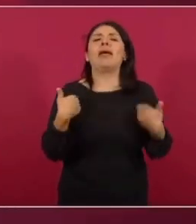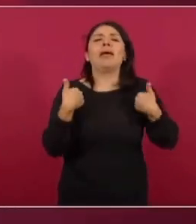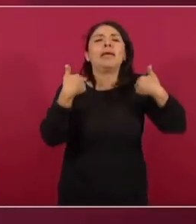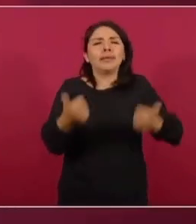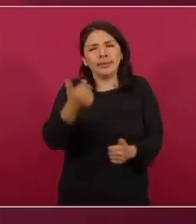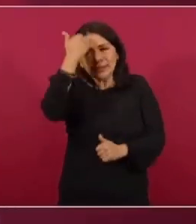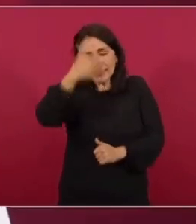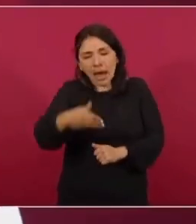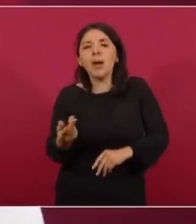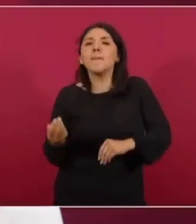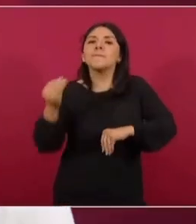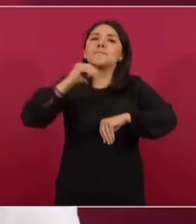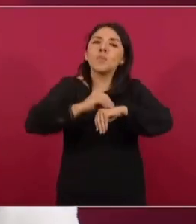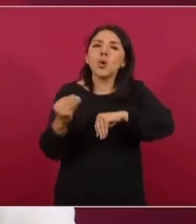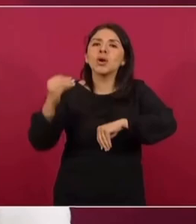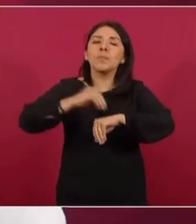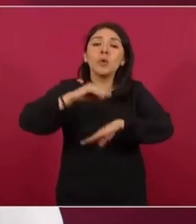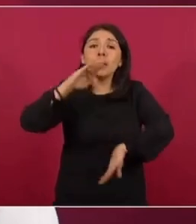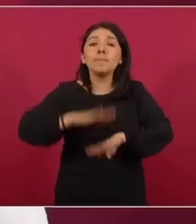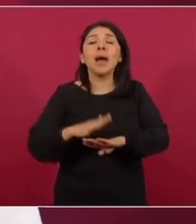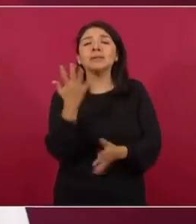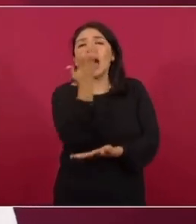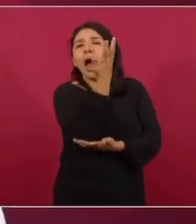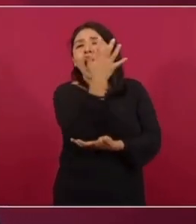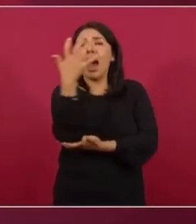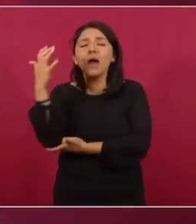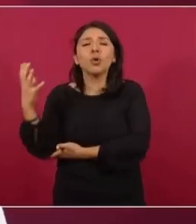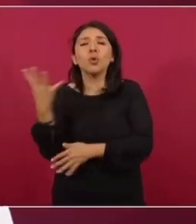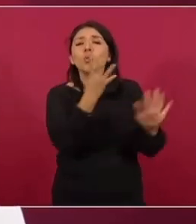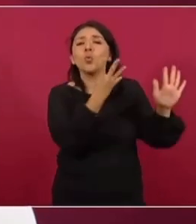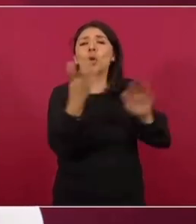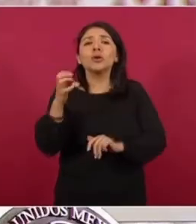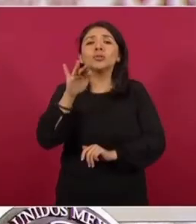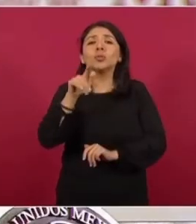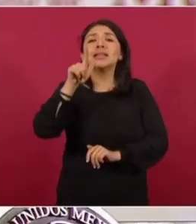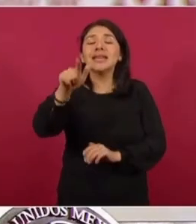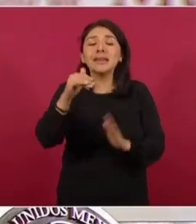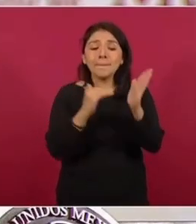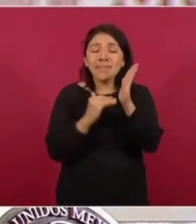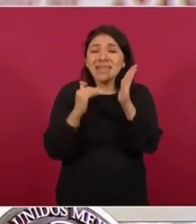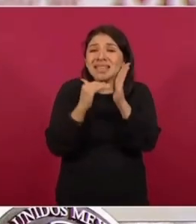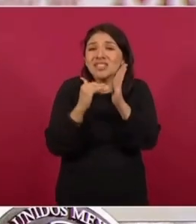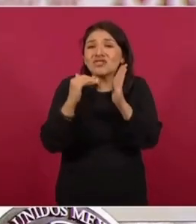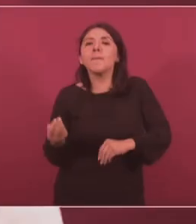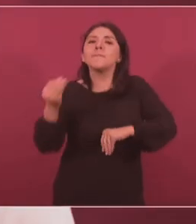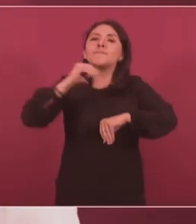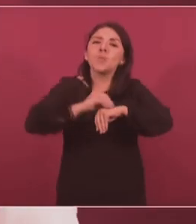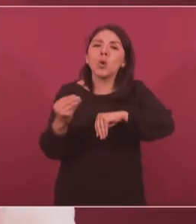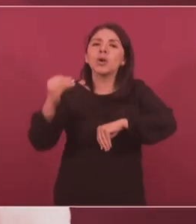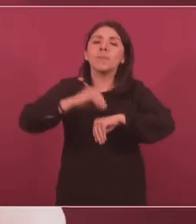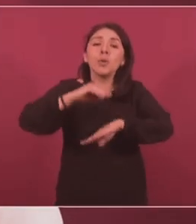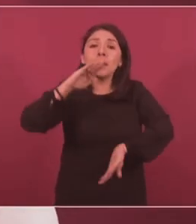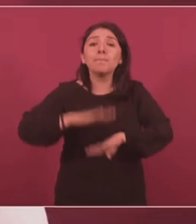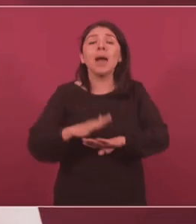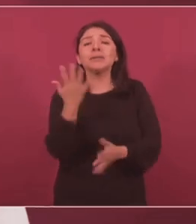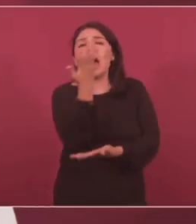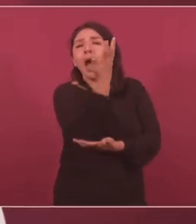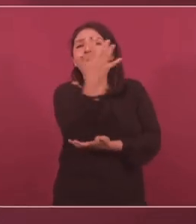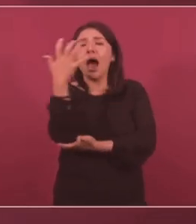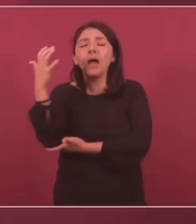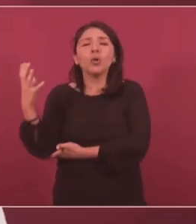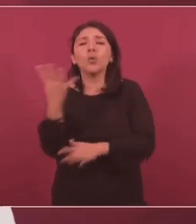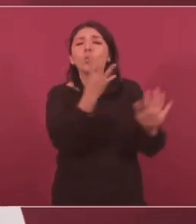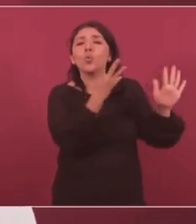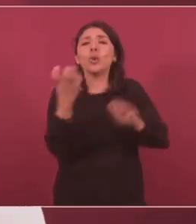la reforestación de 457 millones de árboles, de